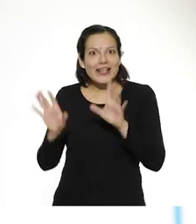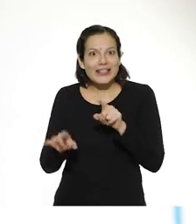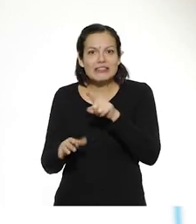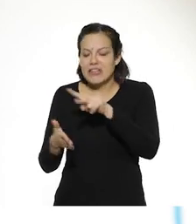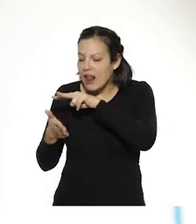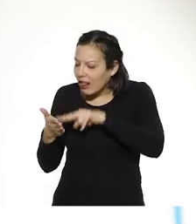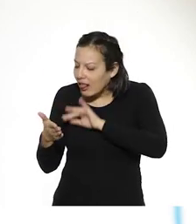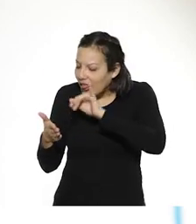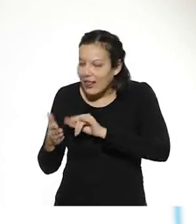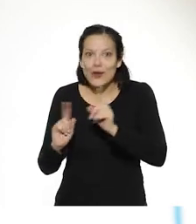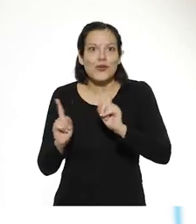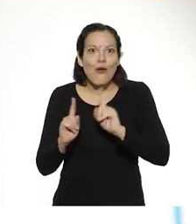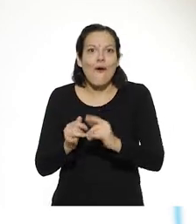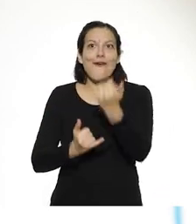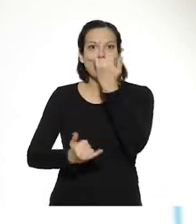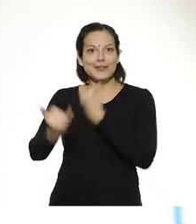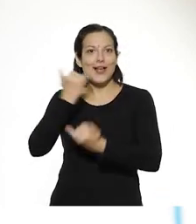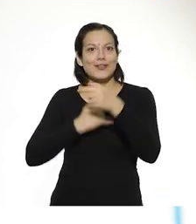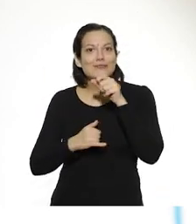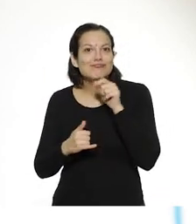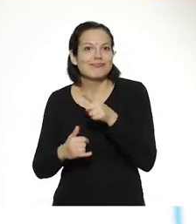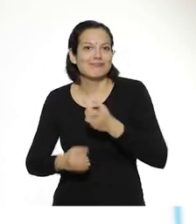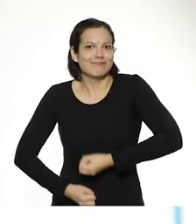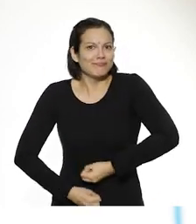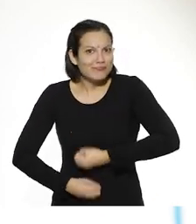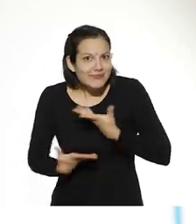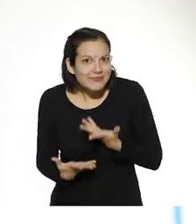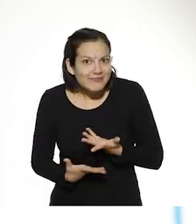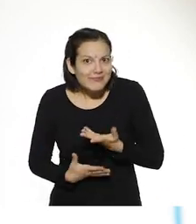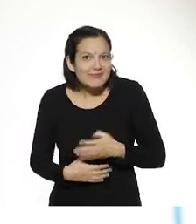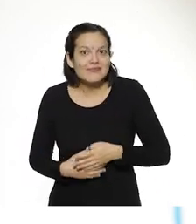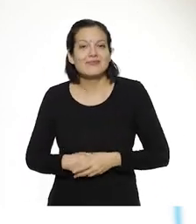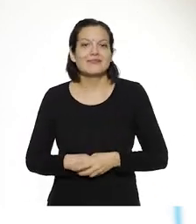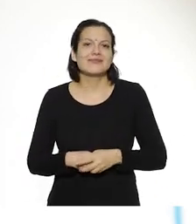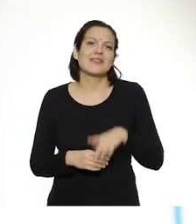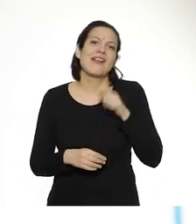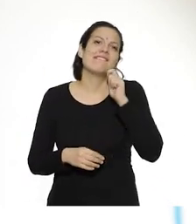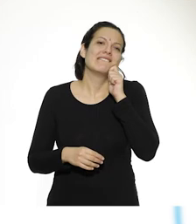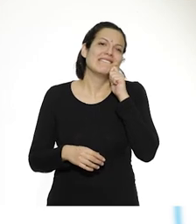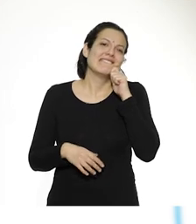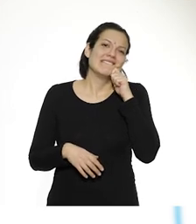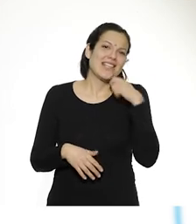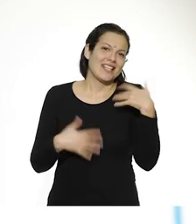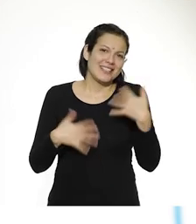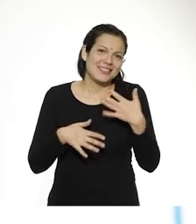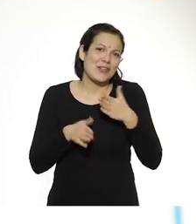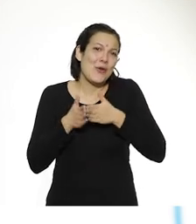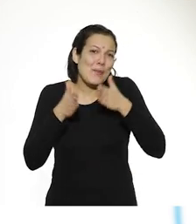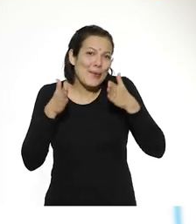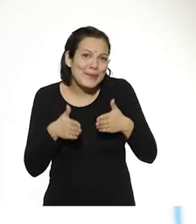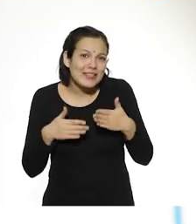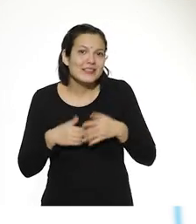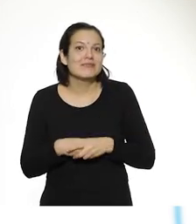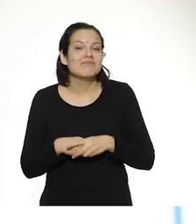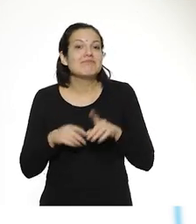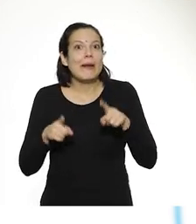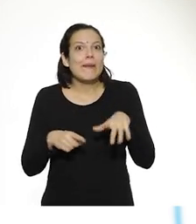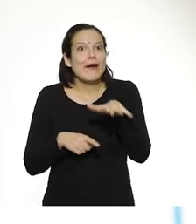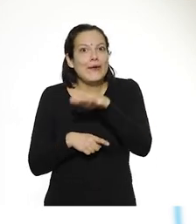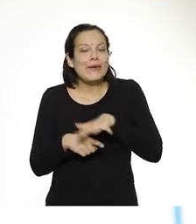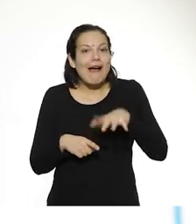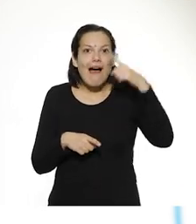porque no lee, sino que me lo está contando con sus propias palabras. Qué hermosos momentos y qué lugar